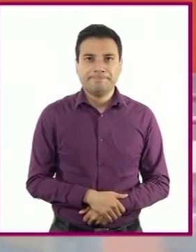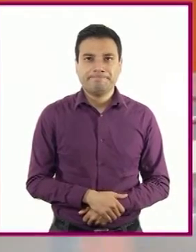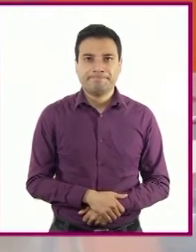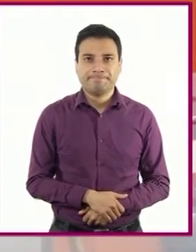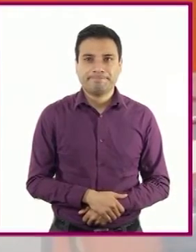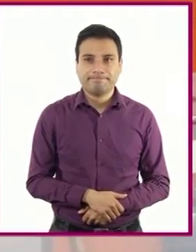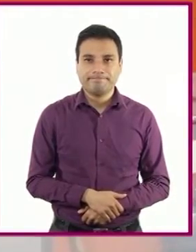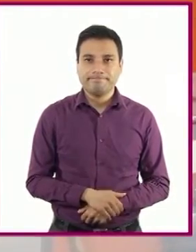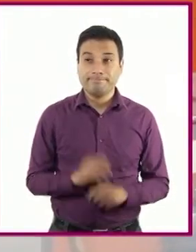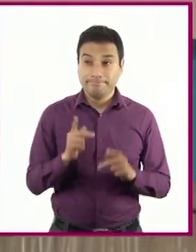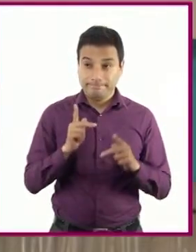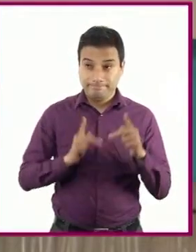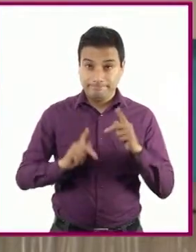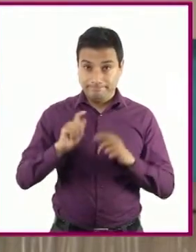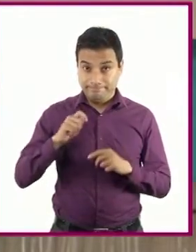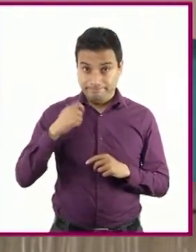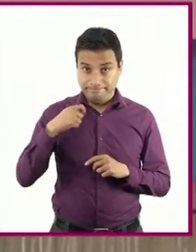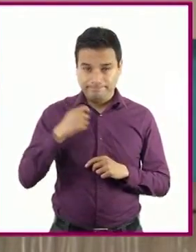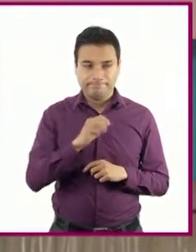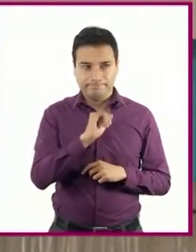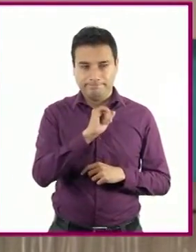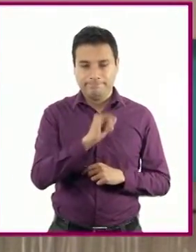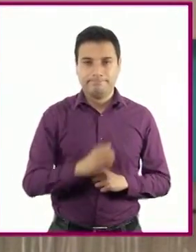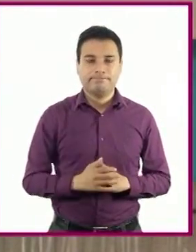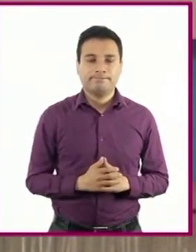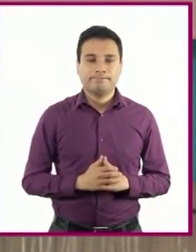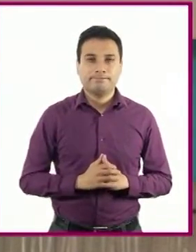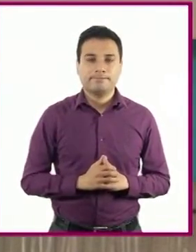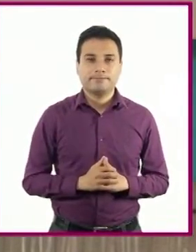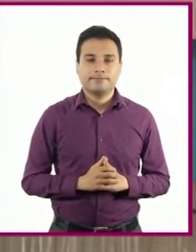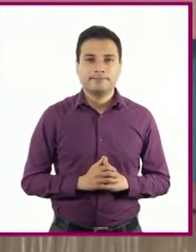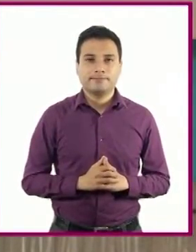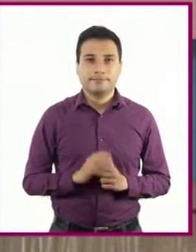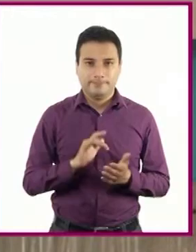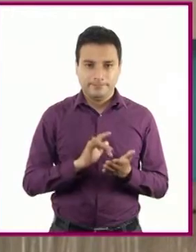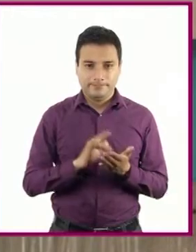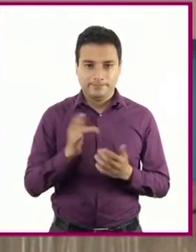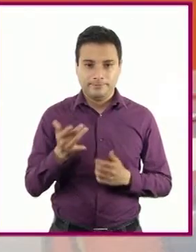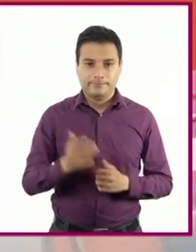¿Me permite una cuchara de favor, maestra? Claro que sí. Gracias.